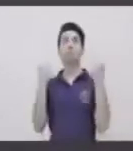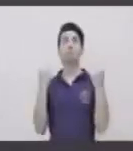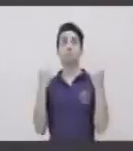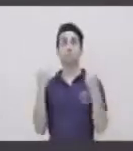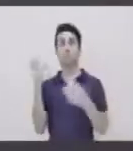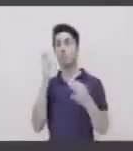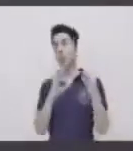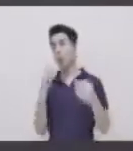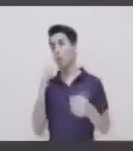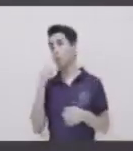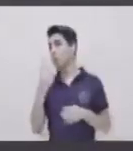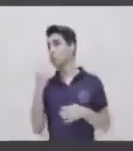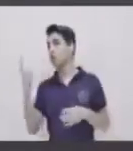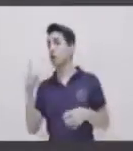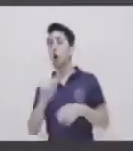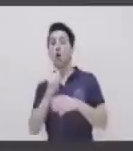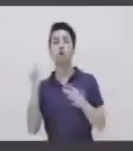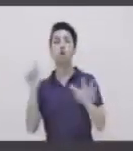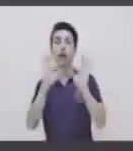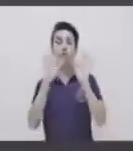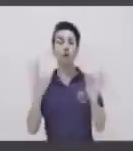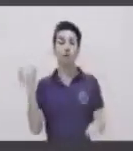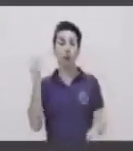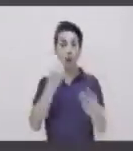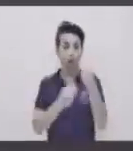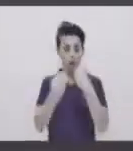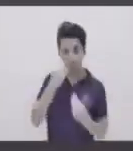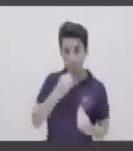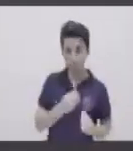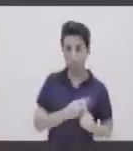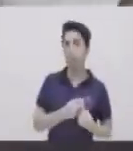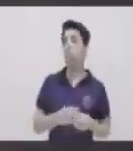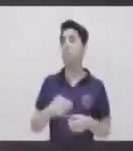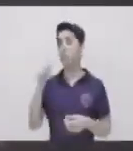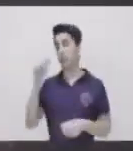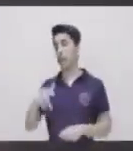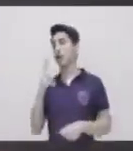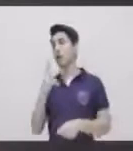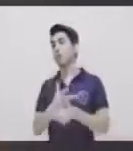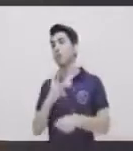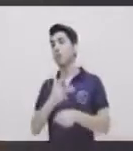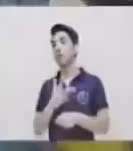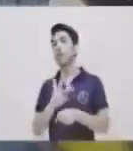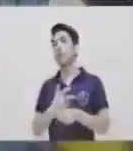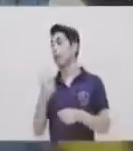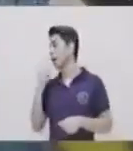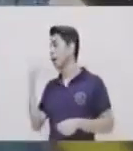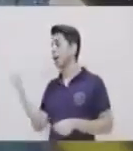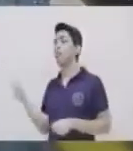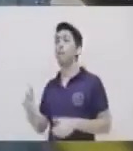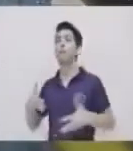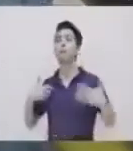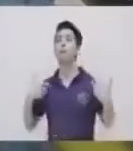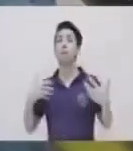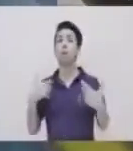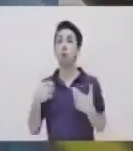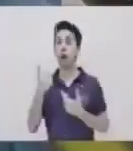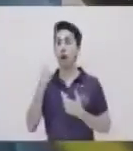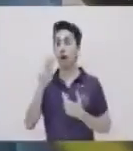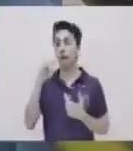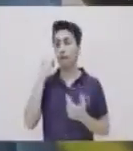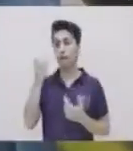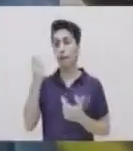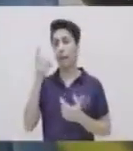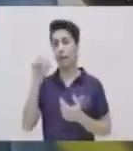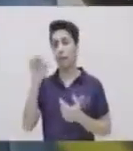subsistir o busca otra fuente de alimento. Pero esencialmente en Guatemala la fuente de alimento del águila arpía era el mono aullador o